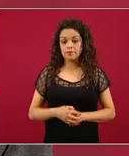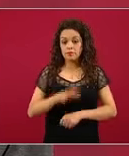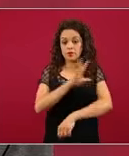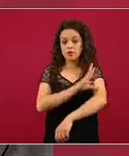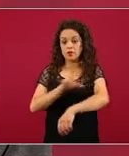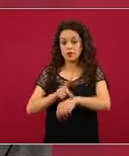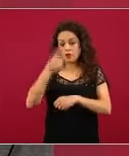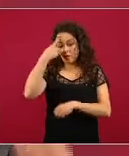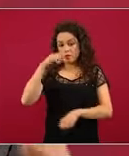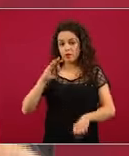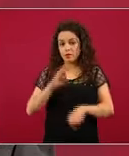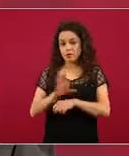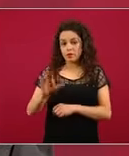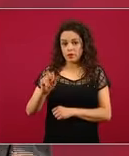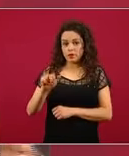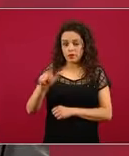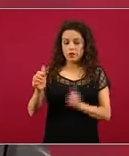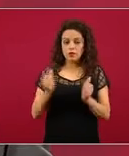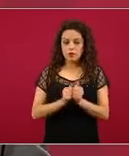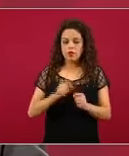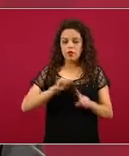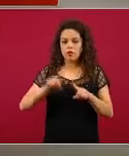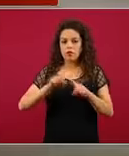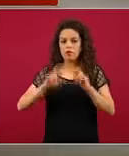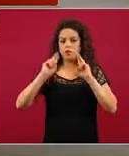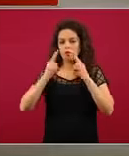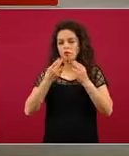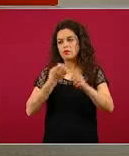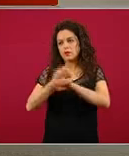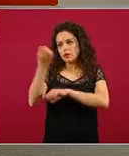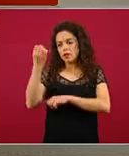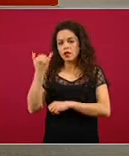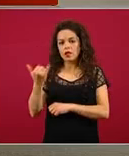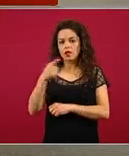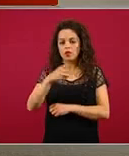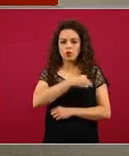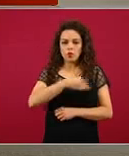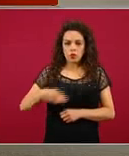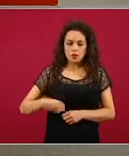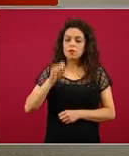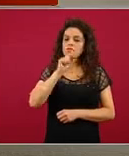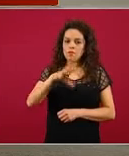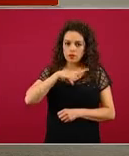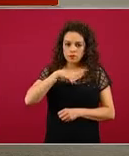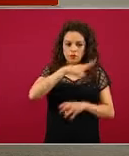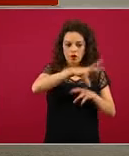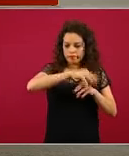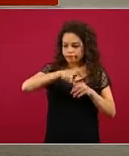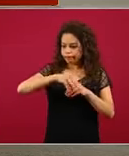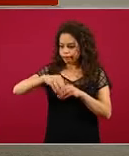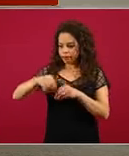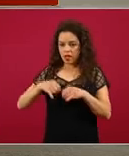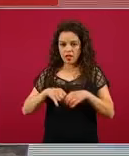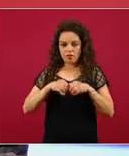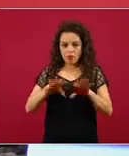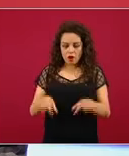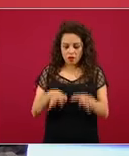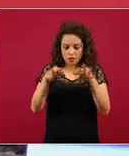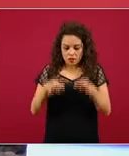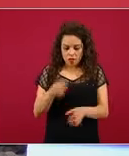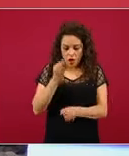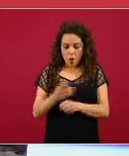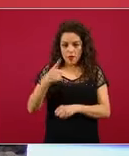de Protección Civil, a través de sus unidades estatales y municipales, también colecta información en tiempo real sobre lo que ocurre